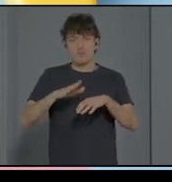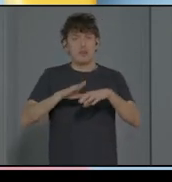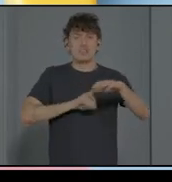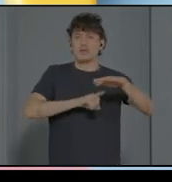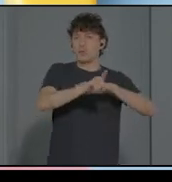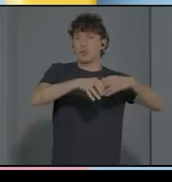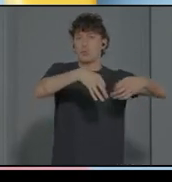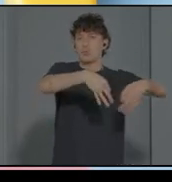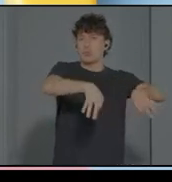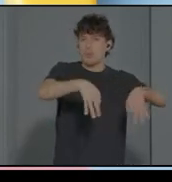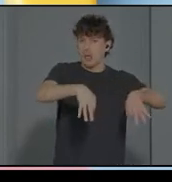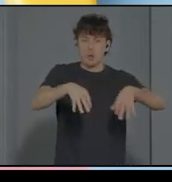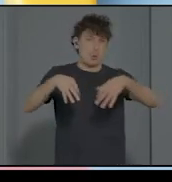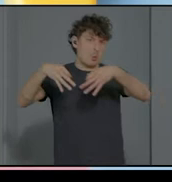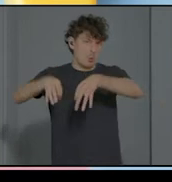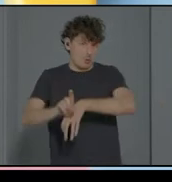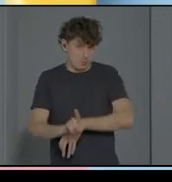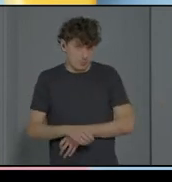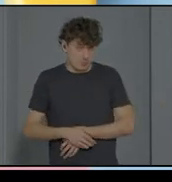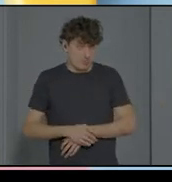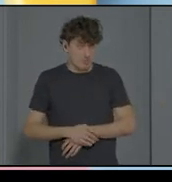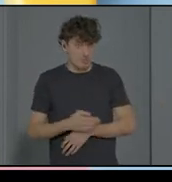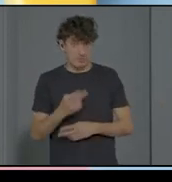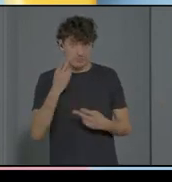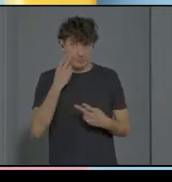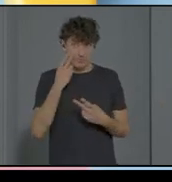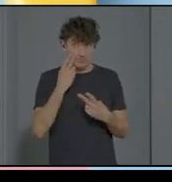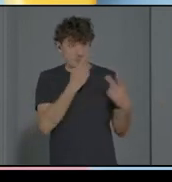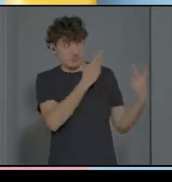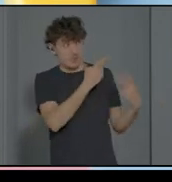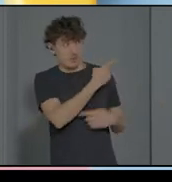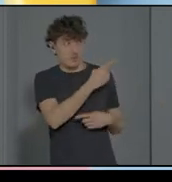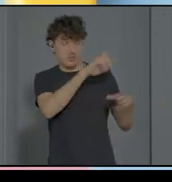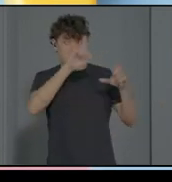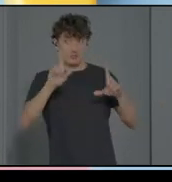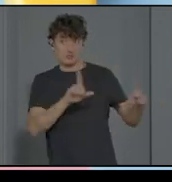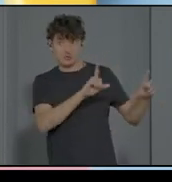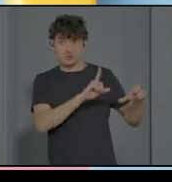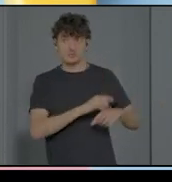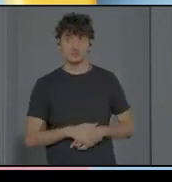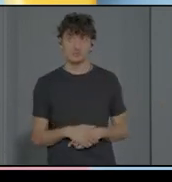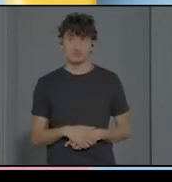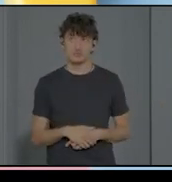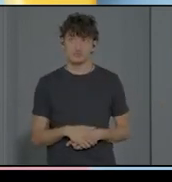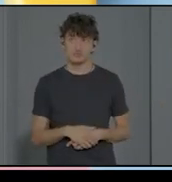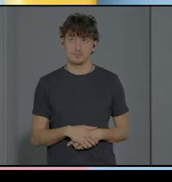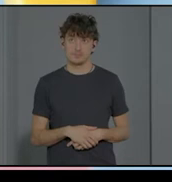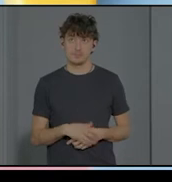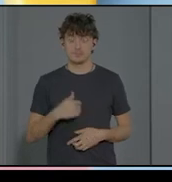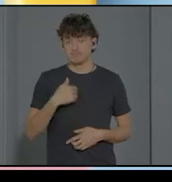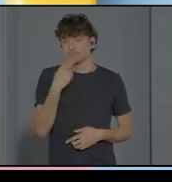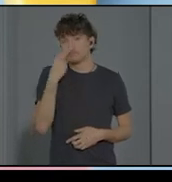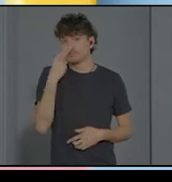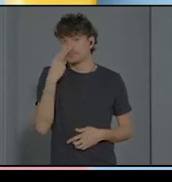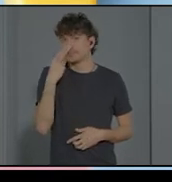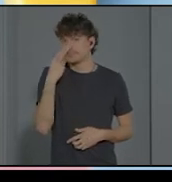aquí en la diapositiva. Y son las que me interesan especialmente desde un punto de vista científico porque